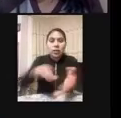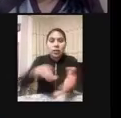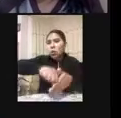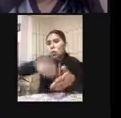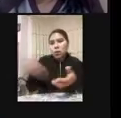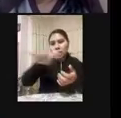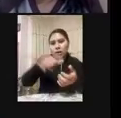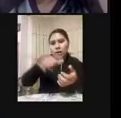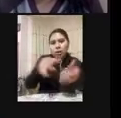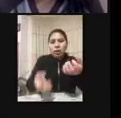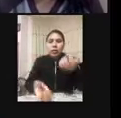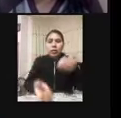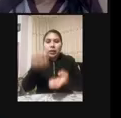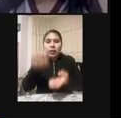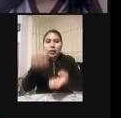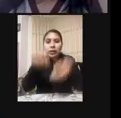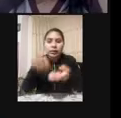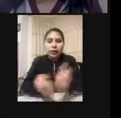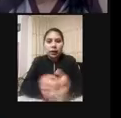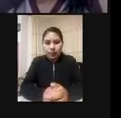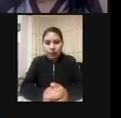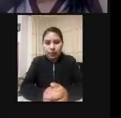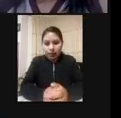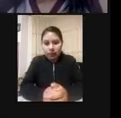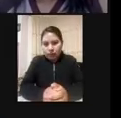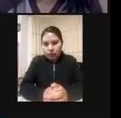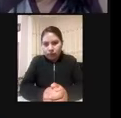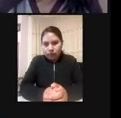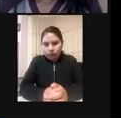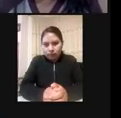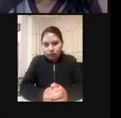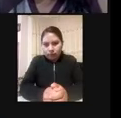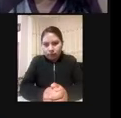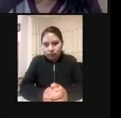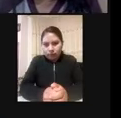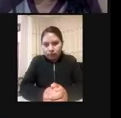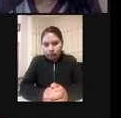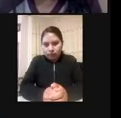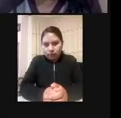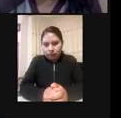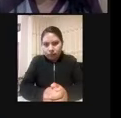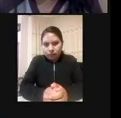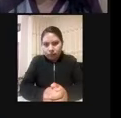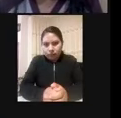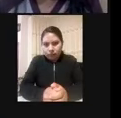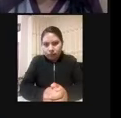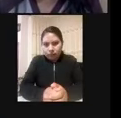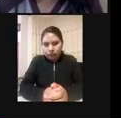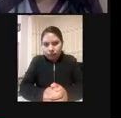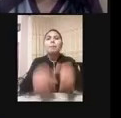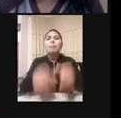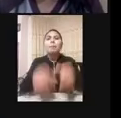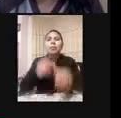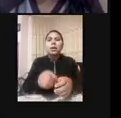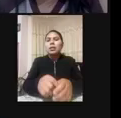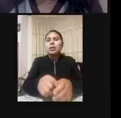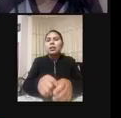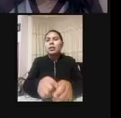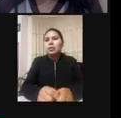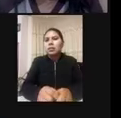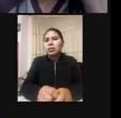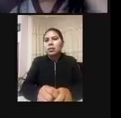tiroideas. ¿Para qué nos ayuda o en qué nos sirve? Esta función tiroidea está bastante comprometida y afecta seriamente